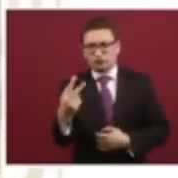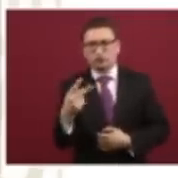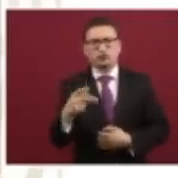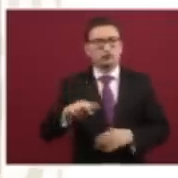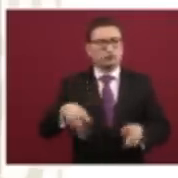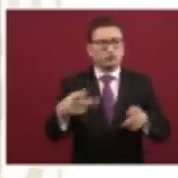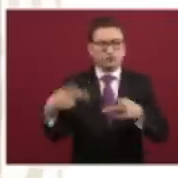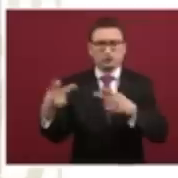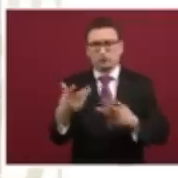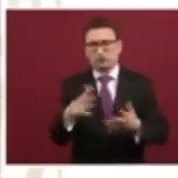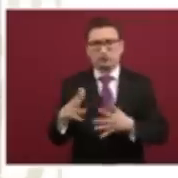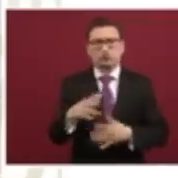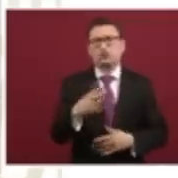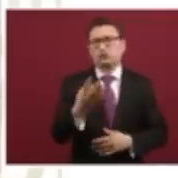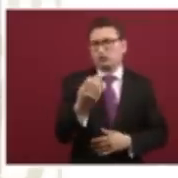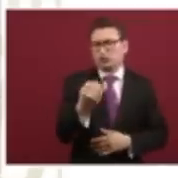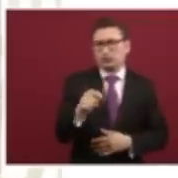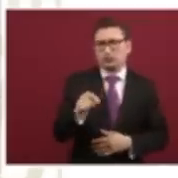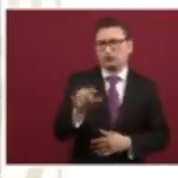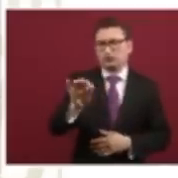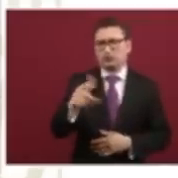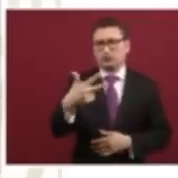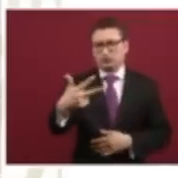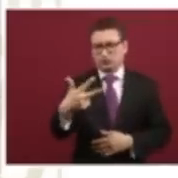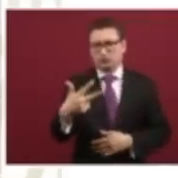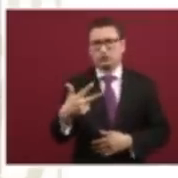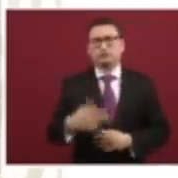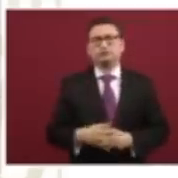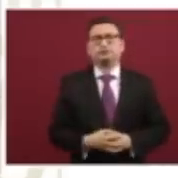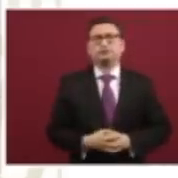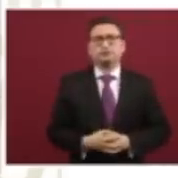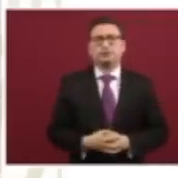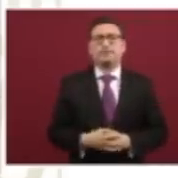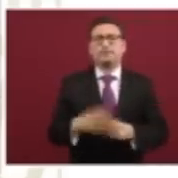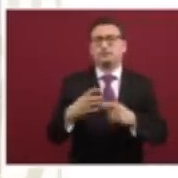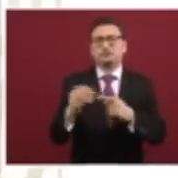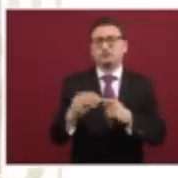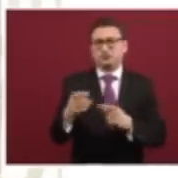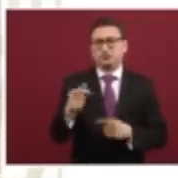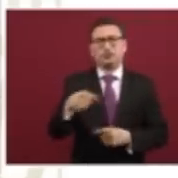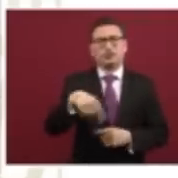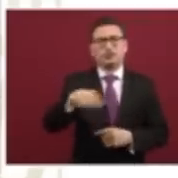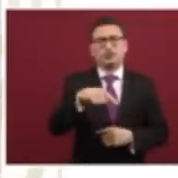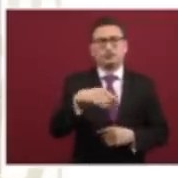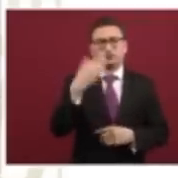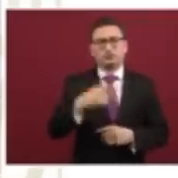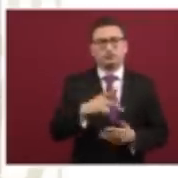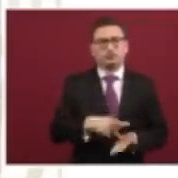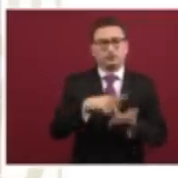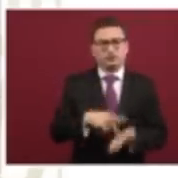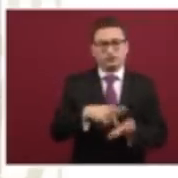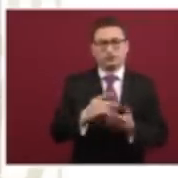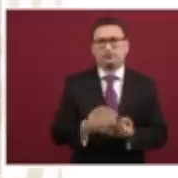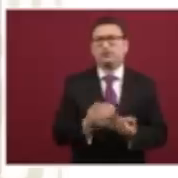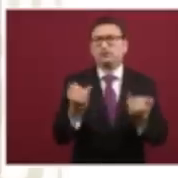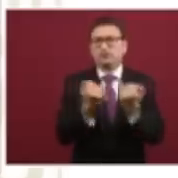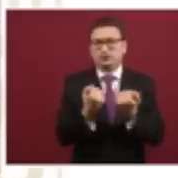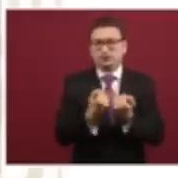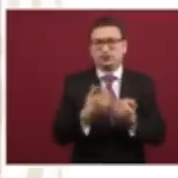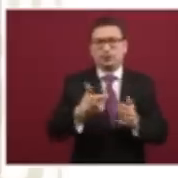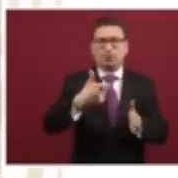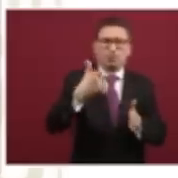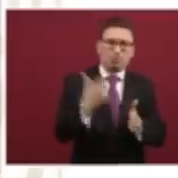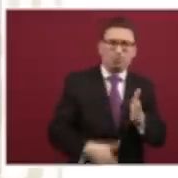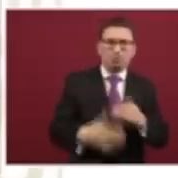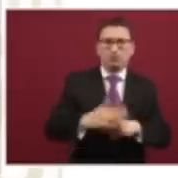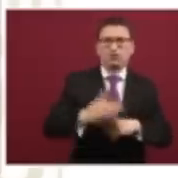con un margen de 9 pesos 48 centavos por kilo. Y el representativo del más